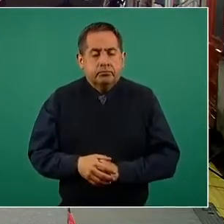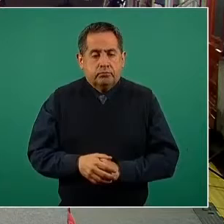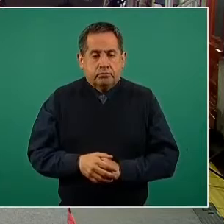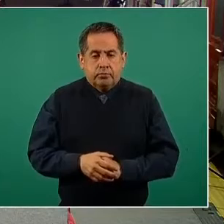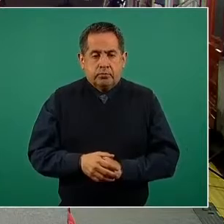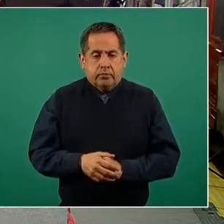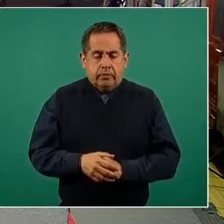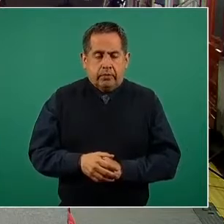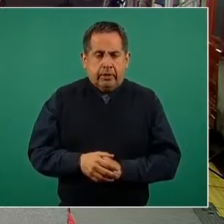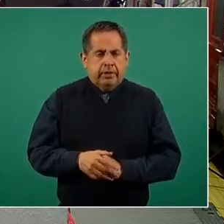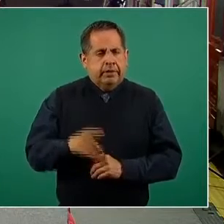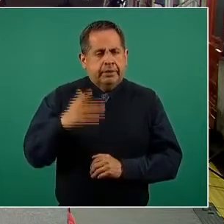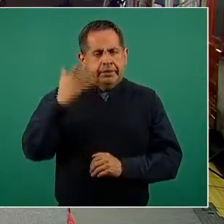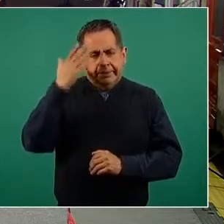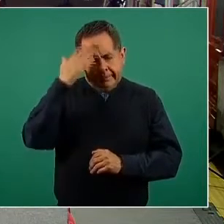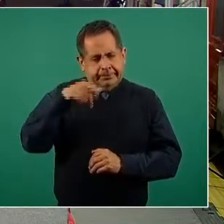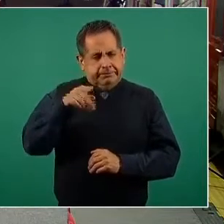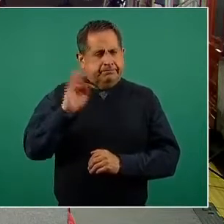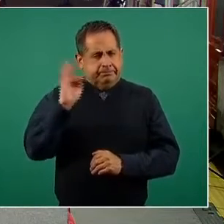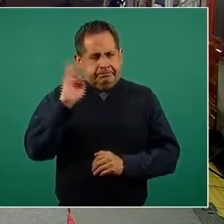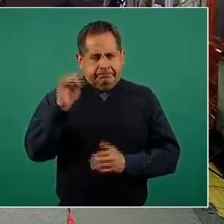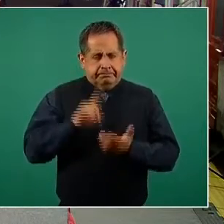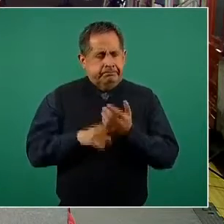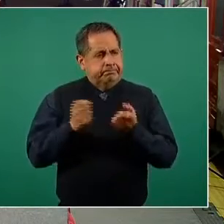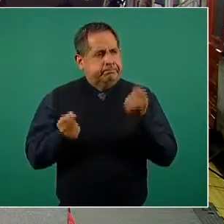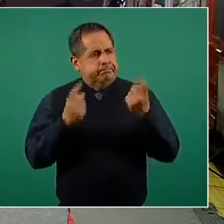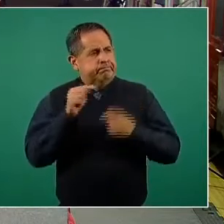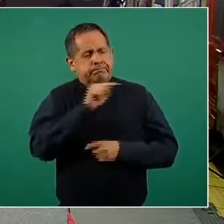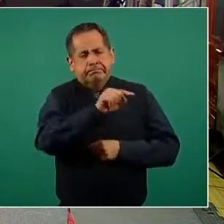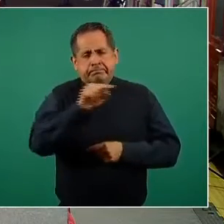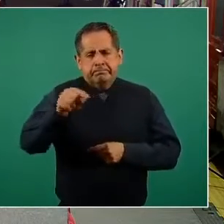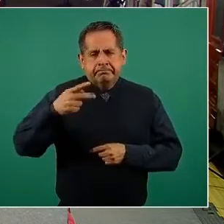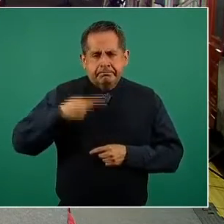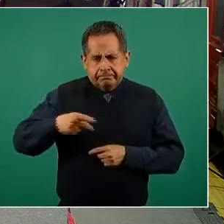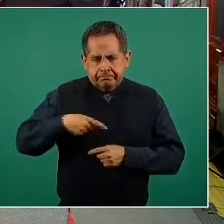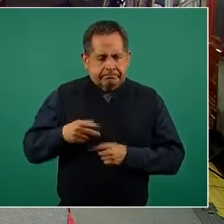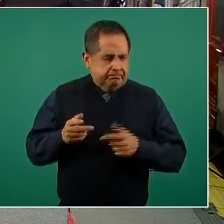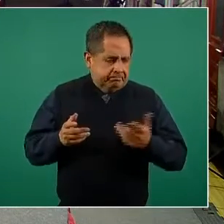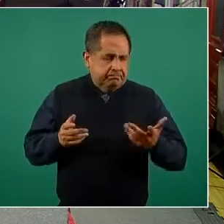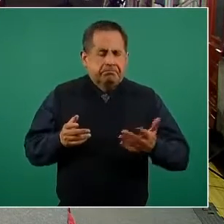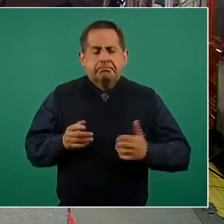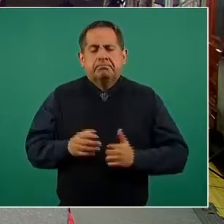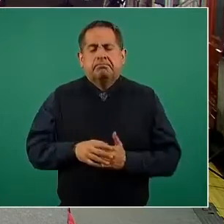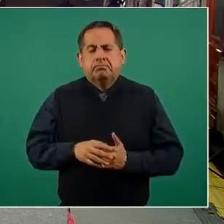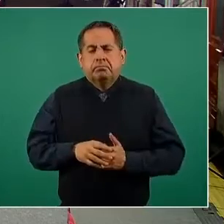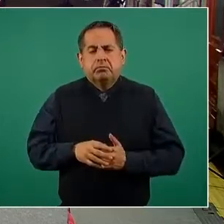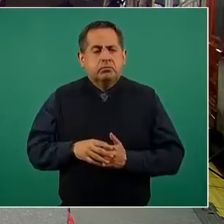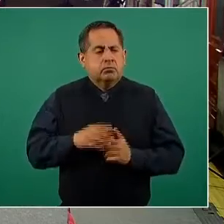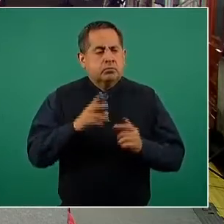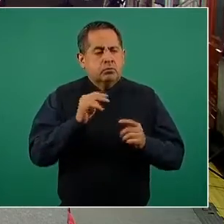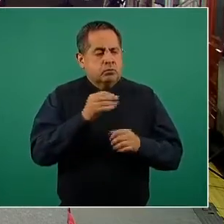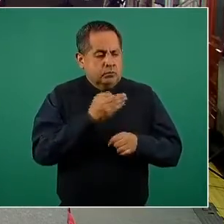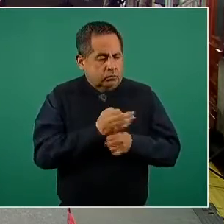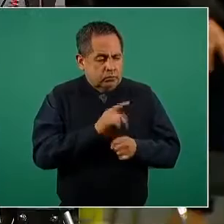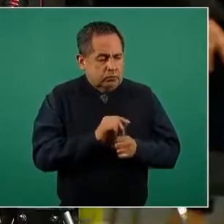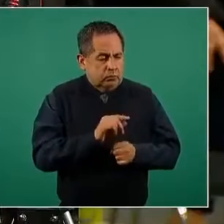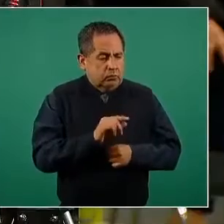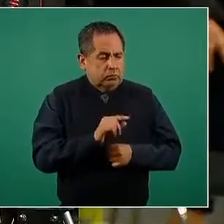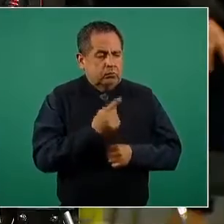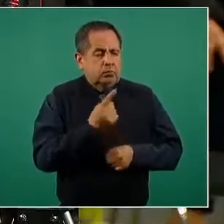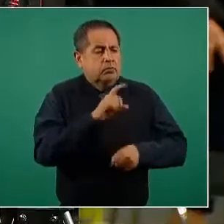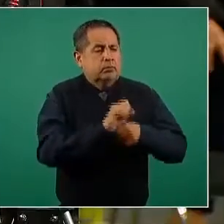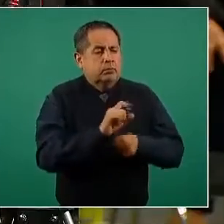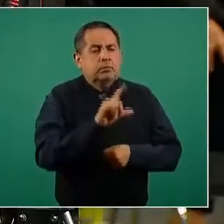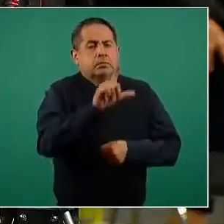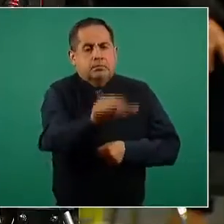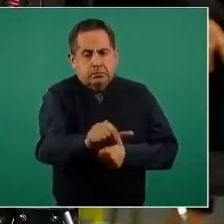estos SAVIs que se llegaran a presentar en las personas, no en el momento y no un día después, tal vez una semana